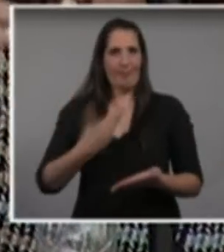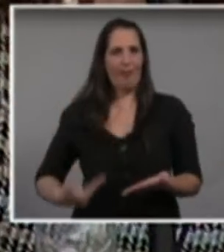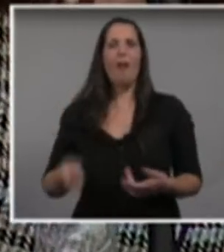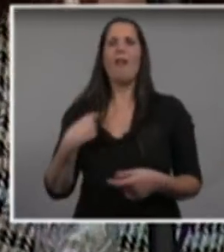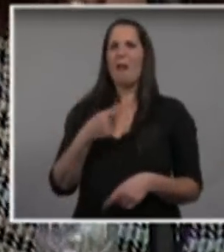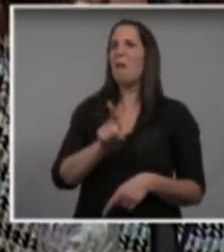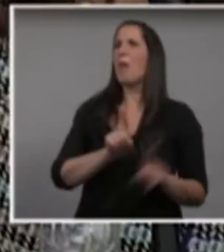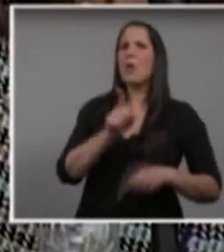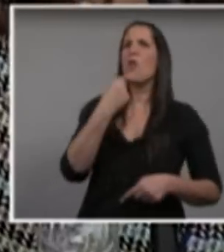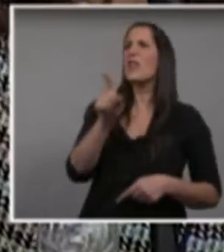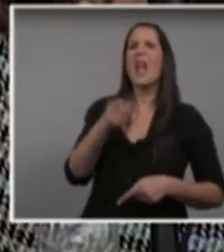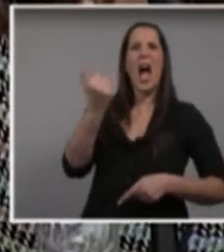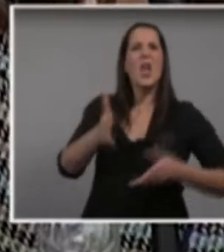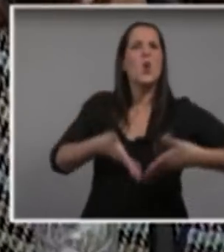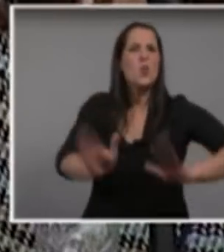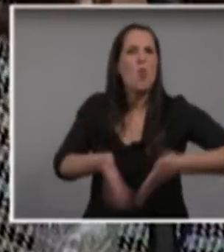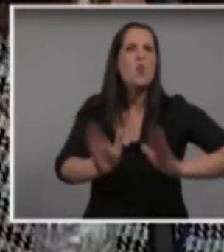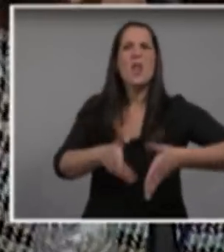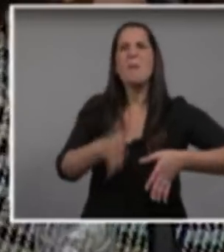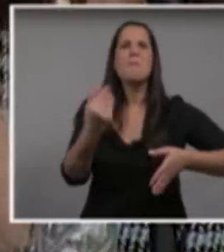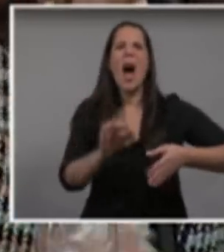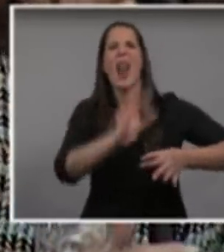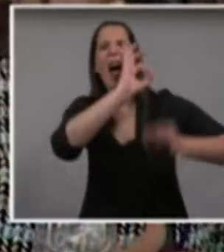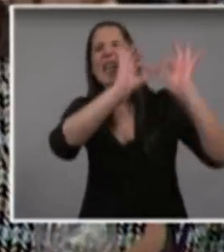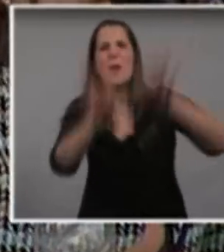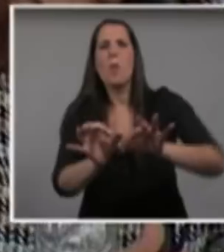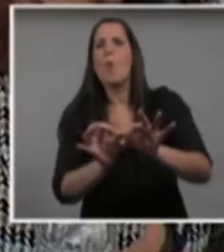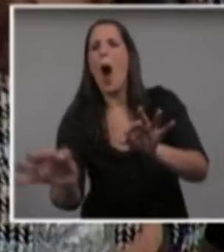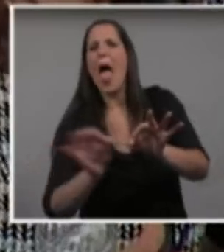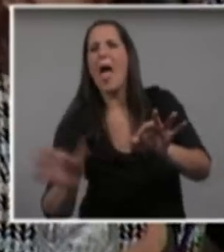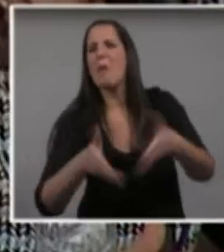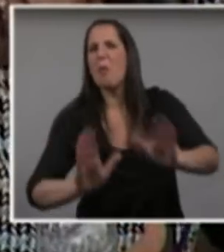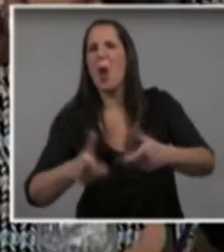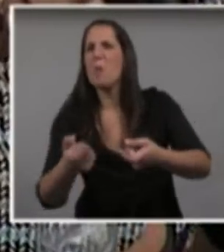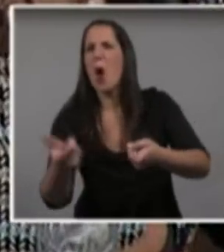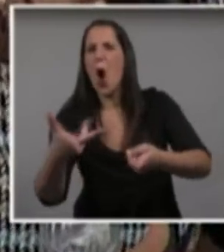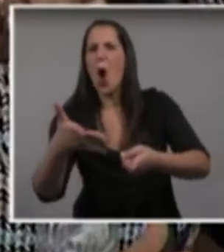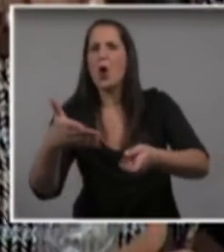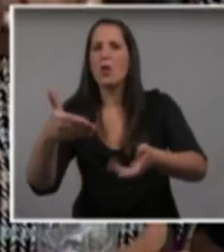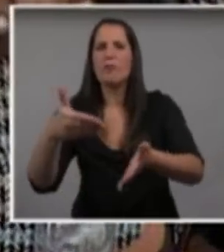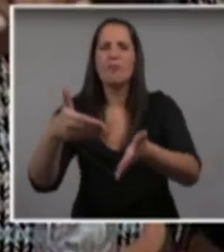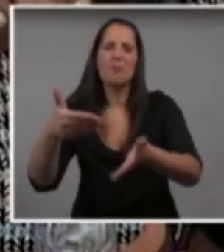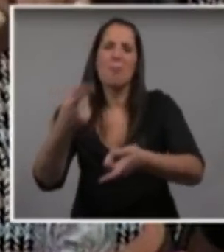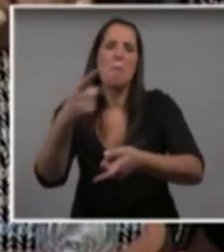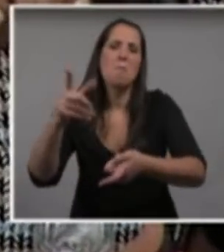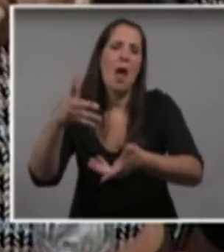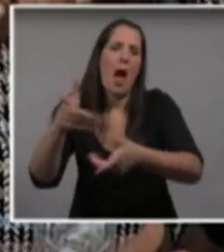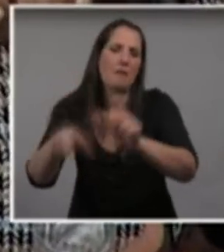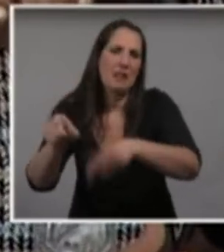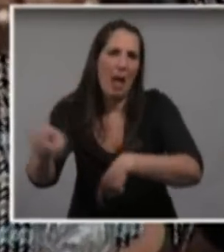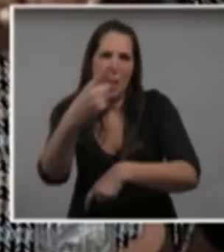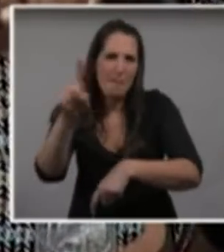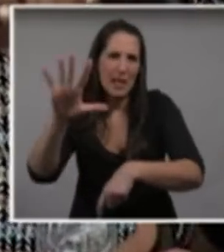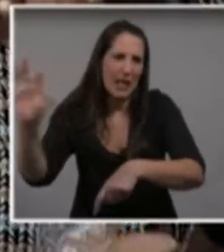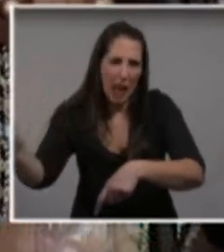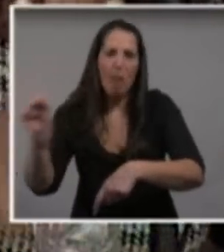ruta a tal pueblo que hay 1.500 habitantes, un gasoducto para Río Turbio,